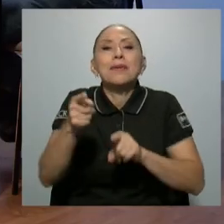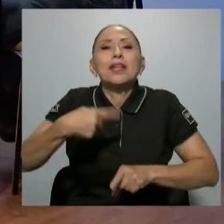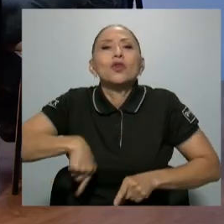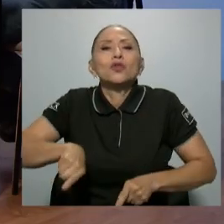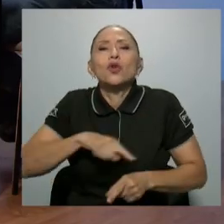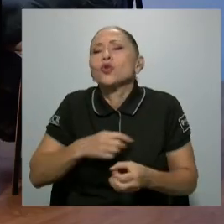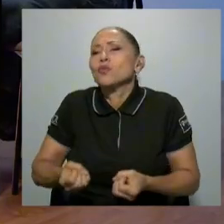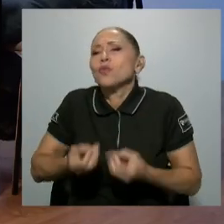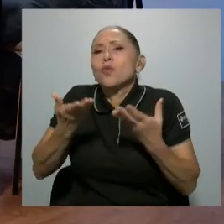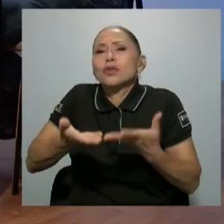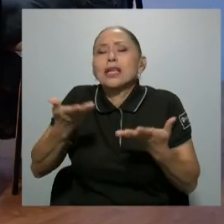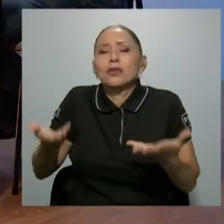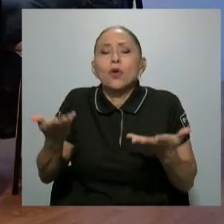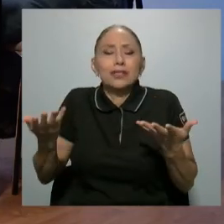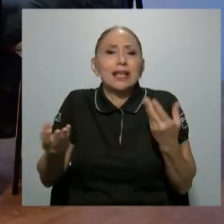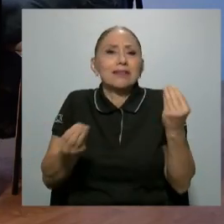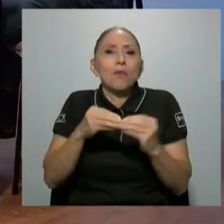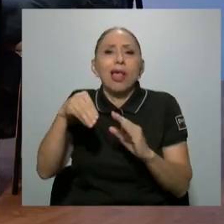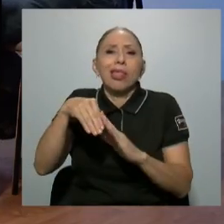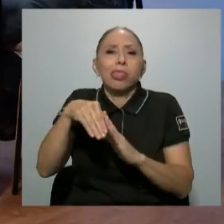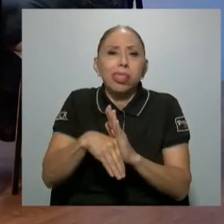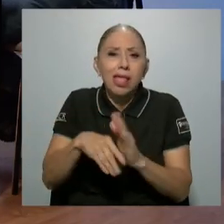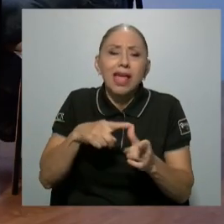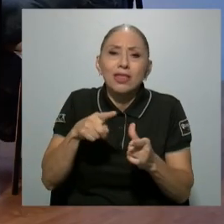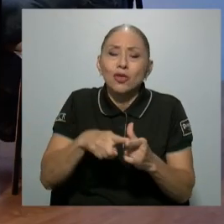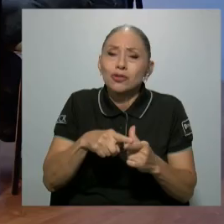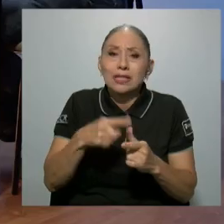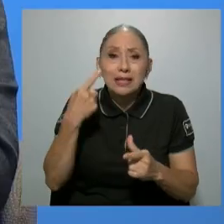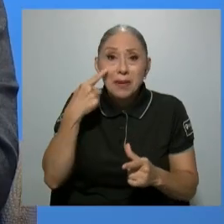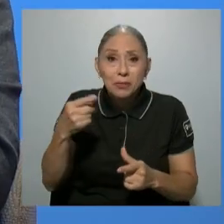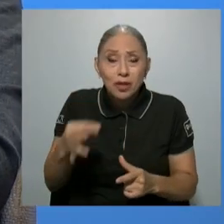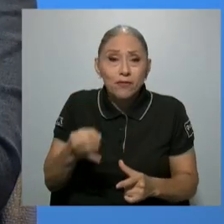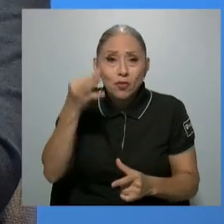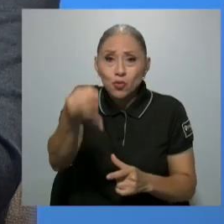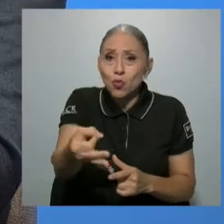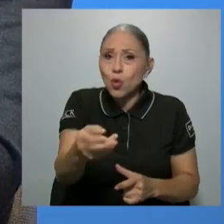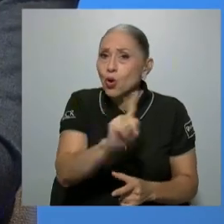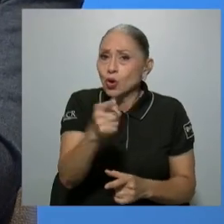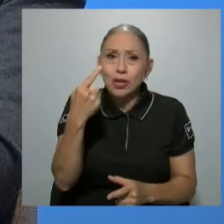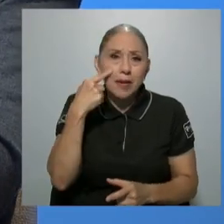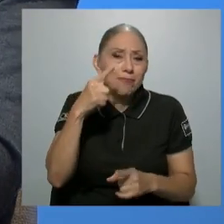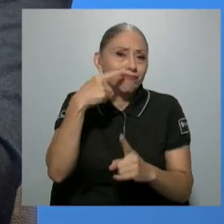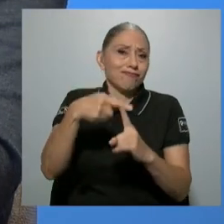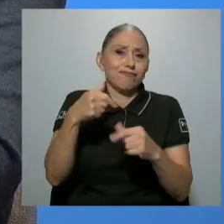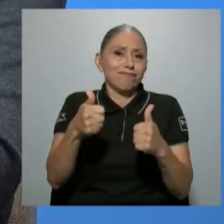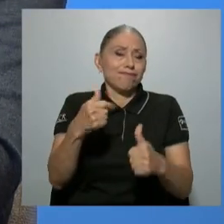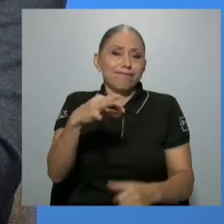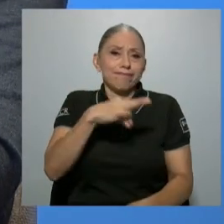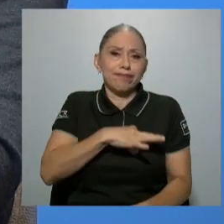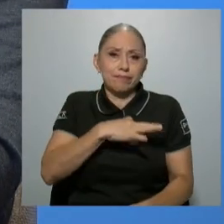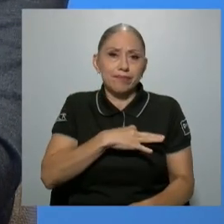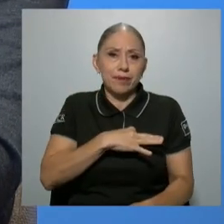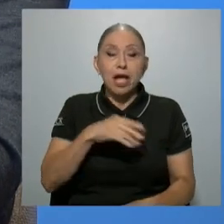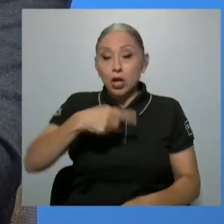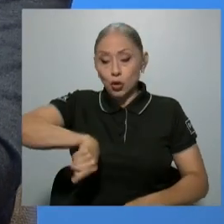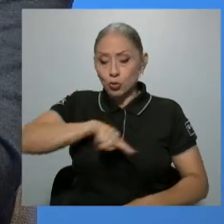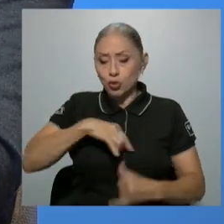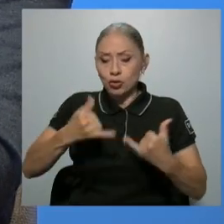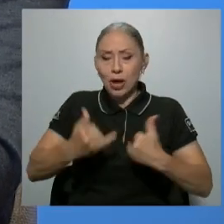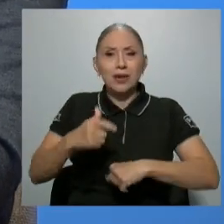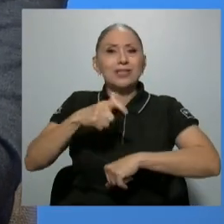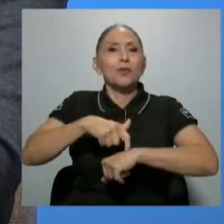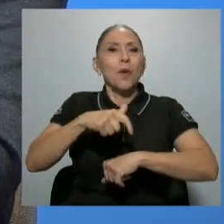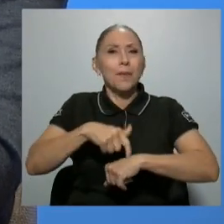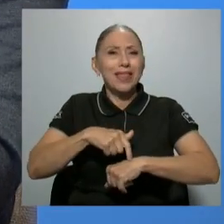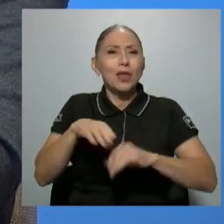entonces en ese sentido el futuro no luce favorable, ¿verdad? Y estamos justamente en ese momento en donde la tormenta